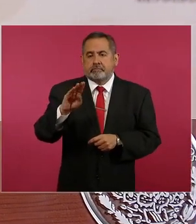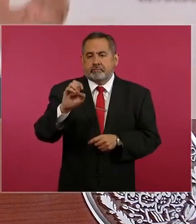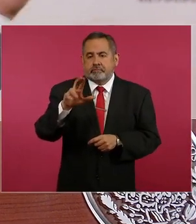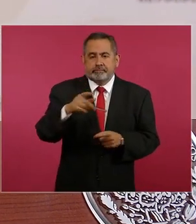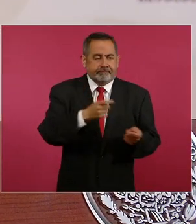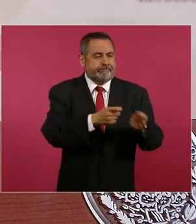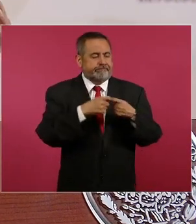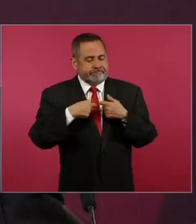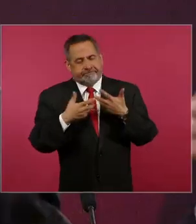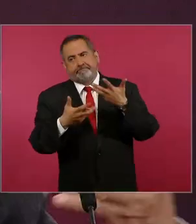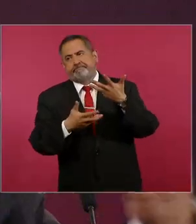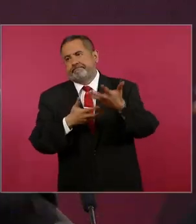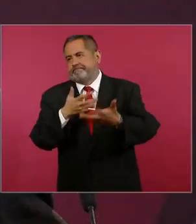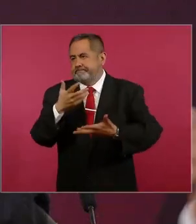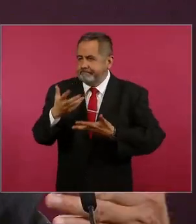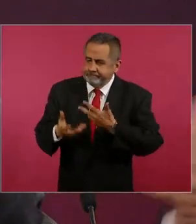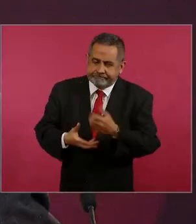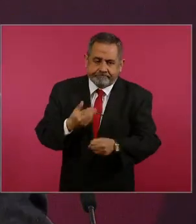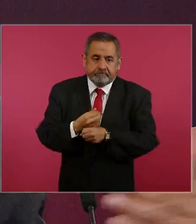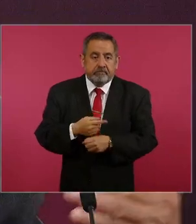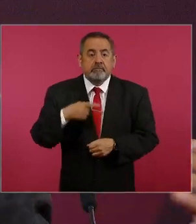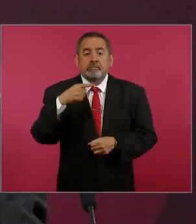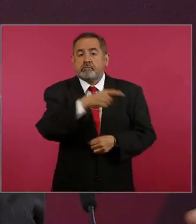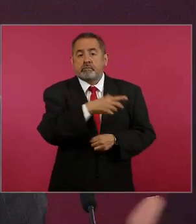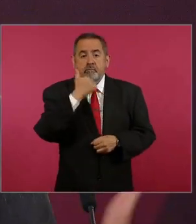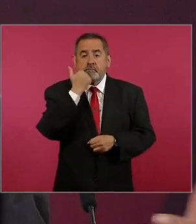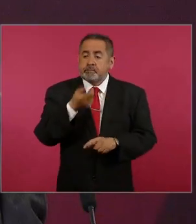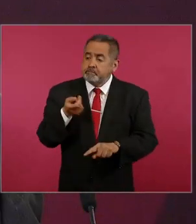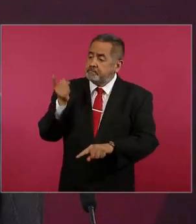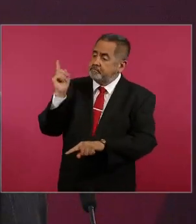como querían privatizar